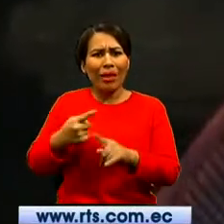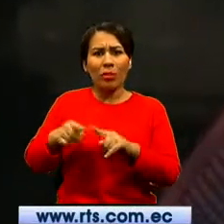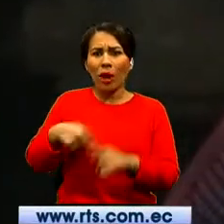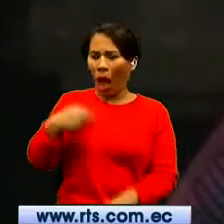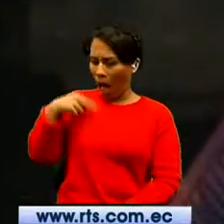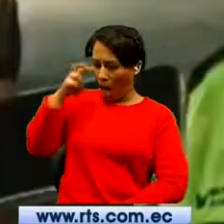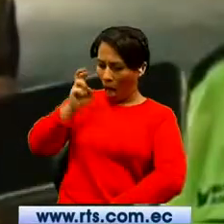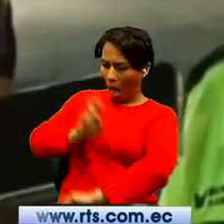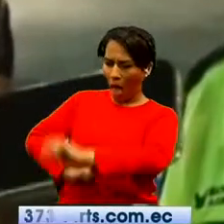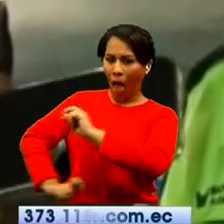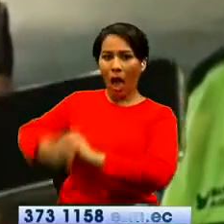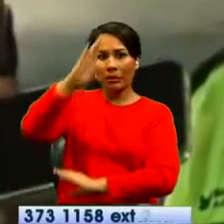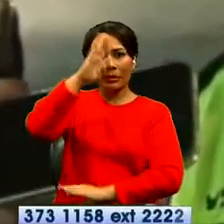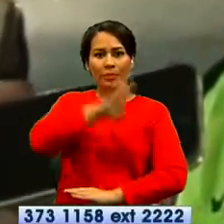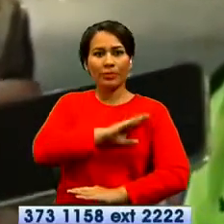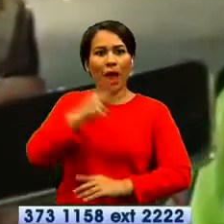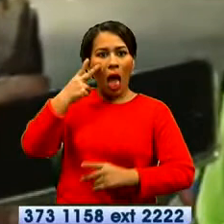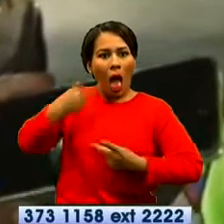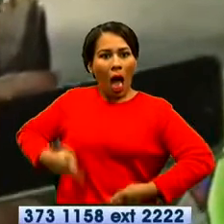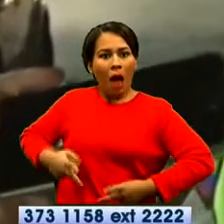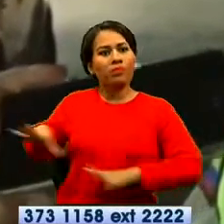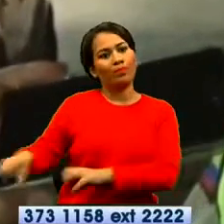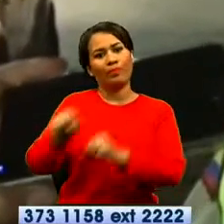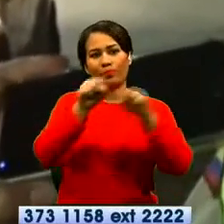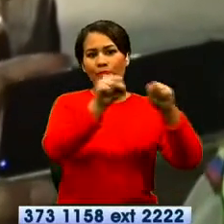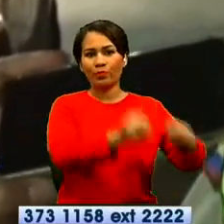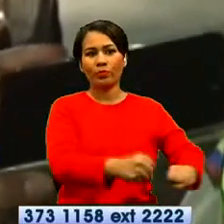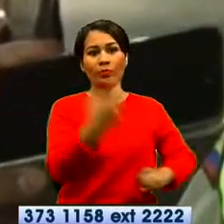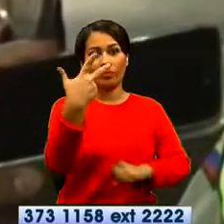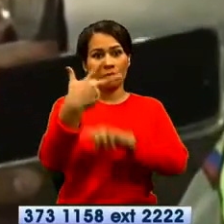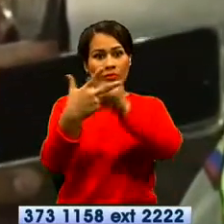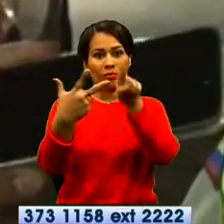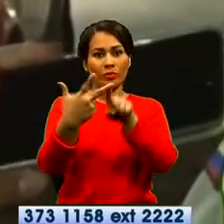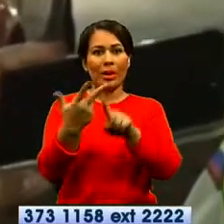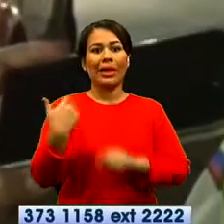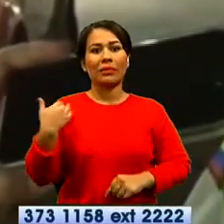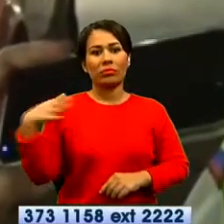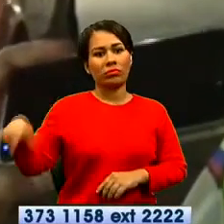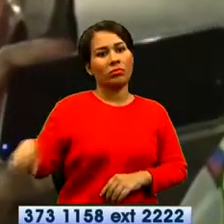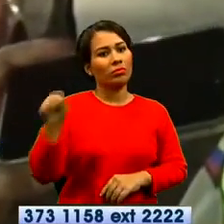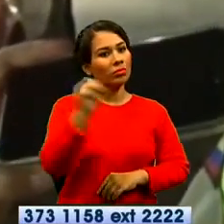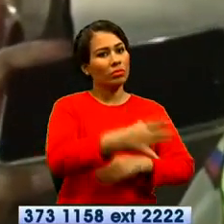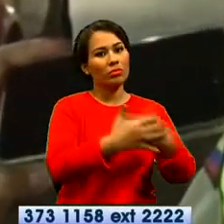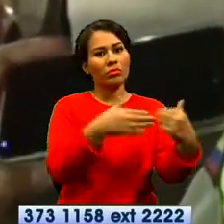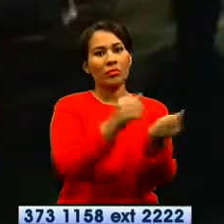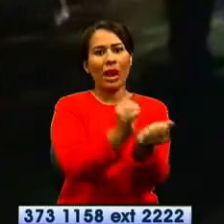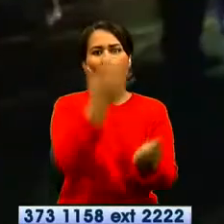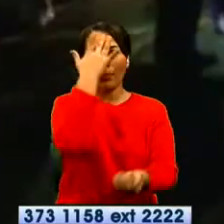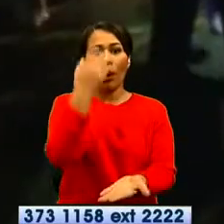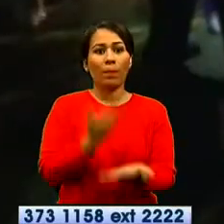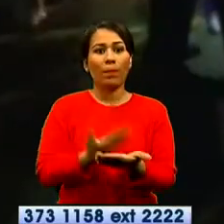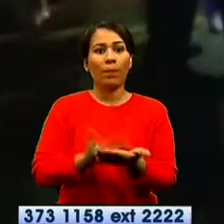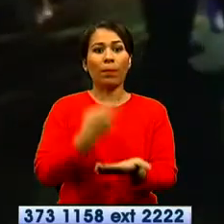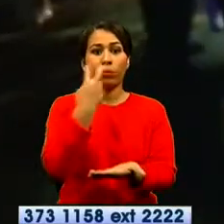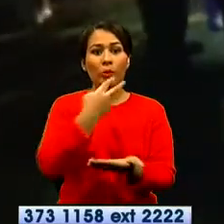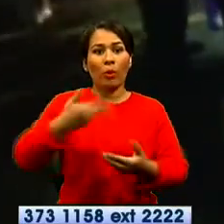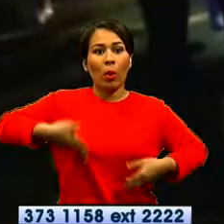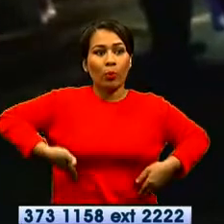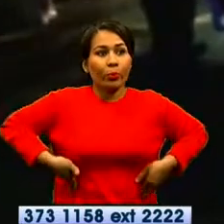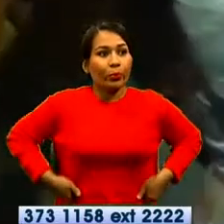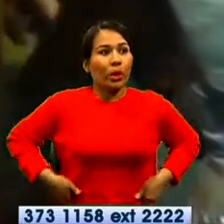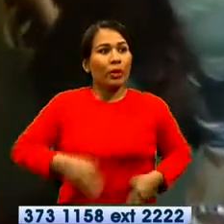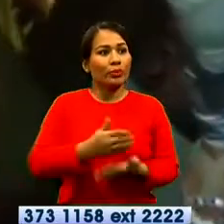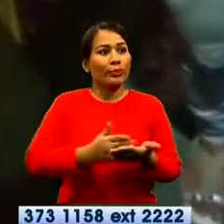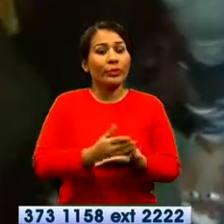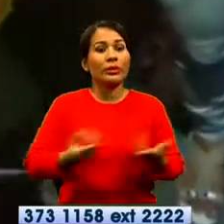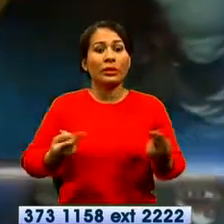encontrado armamento. Un arma de fuego y dos armas blancas, cuchillos. El hallazgo se dio en un control